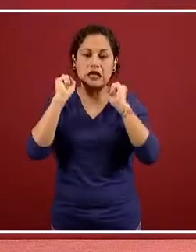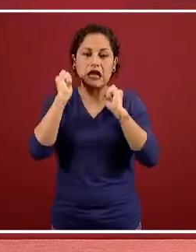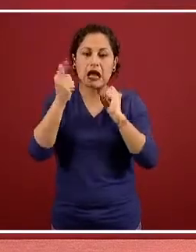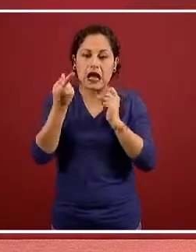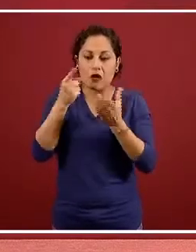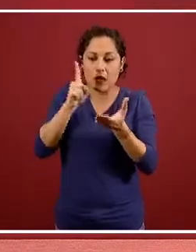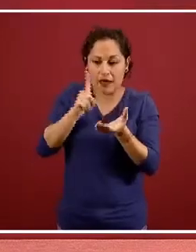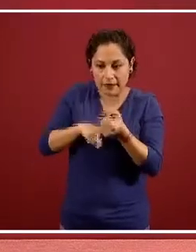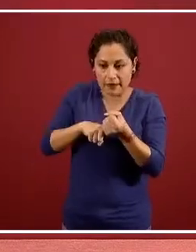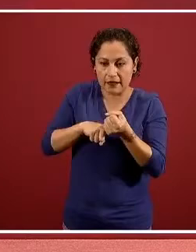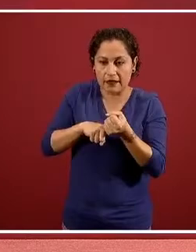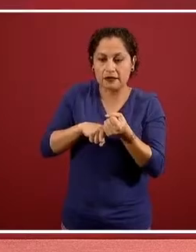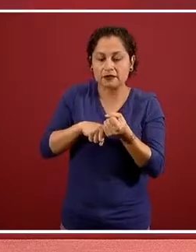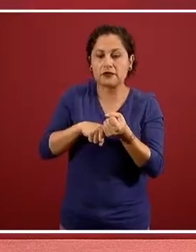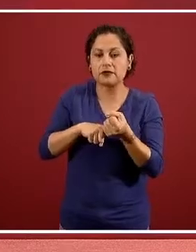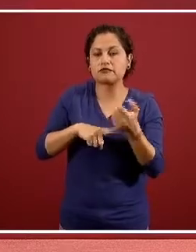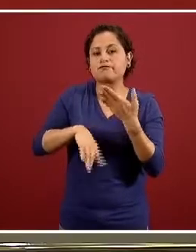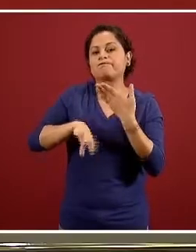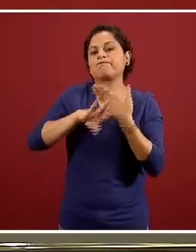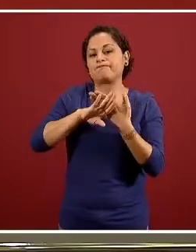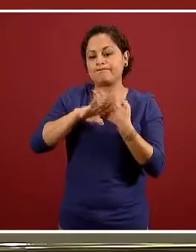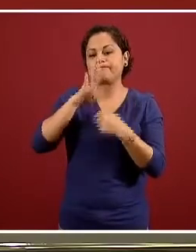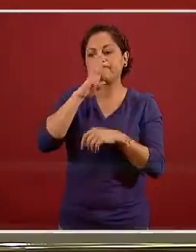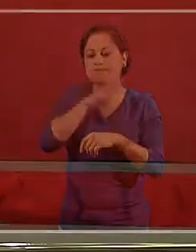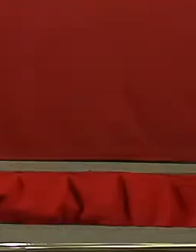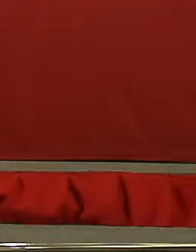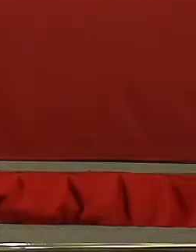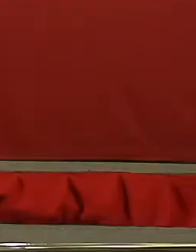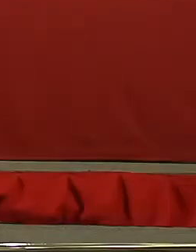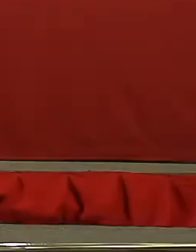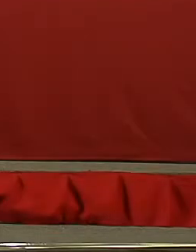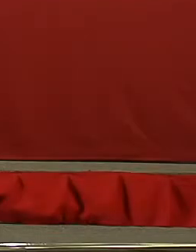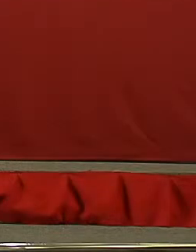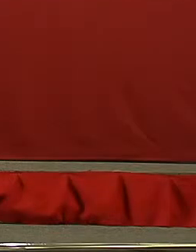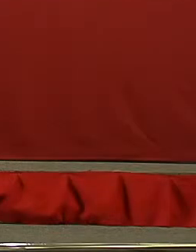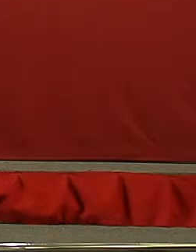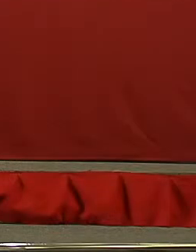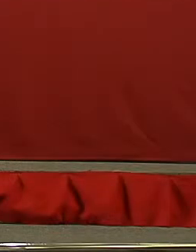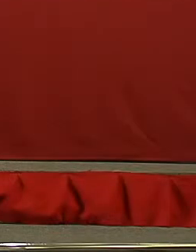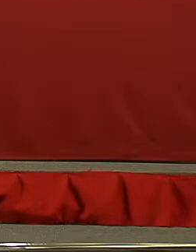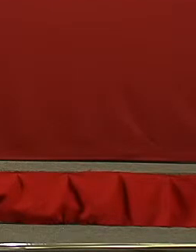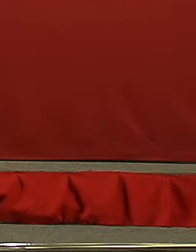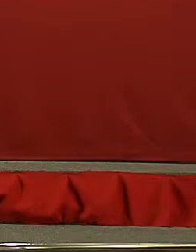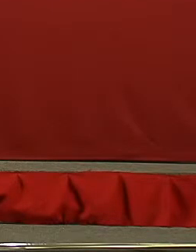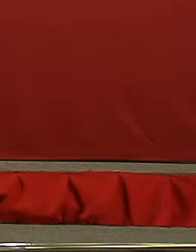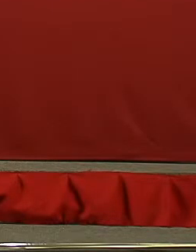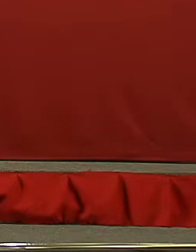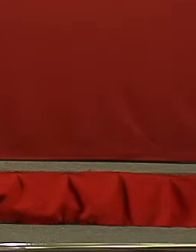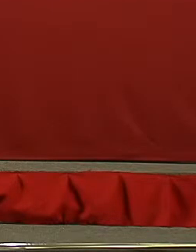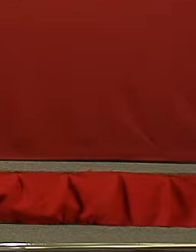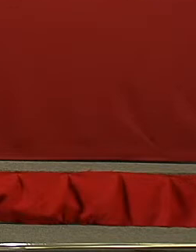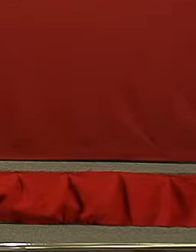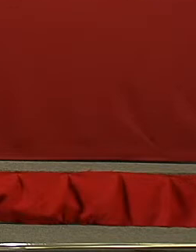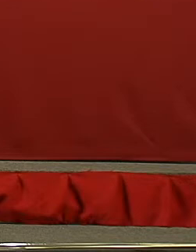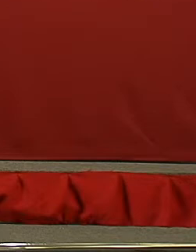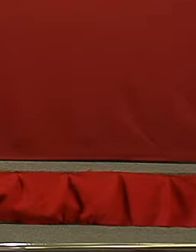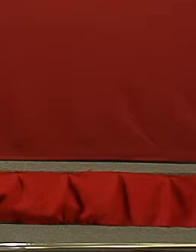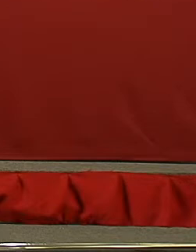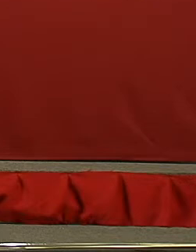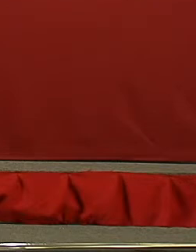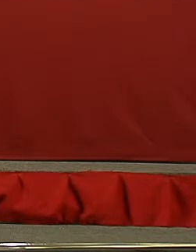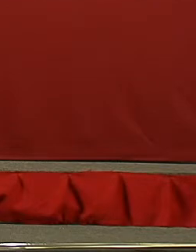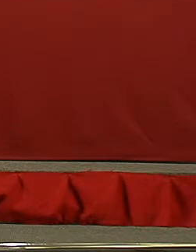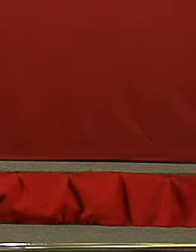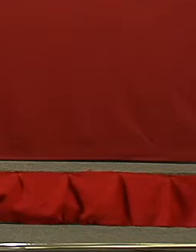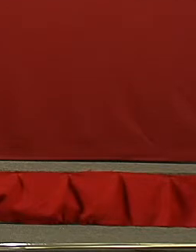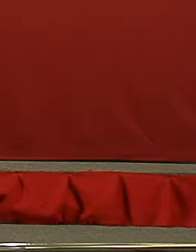que puede ser fuente de una infección. Entonces, si se va a usar cubrebocas, por favor, úsenlo